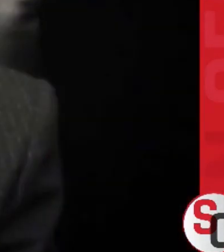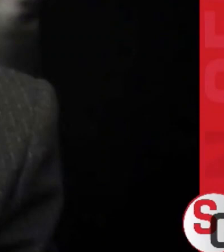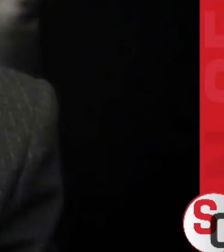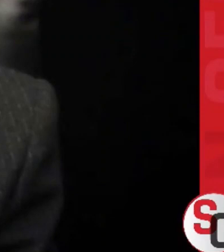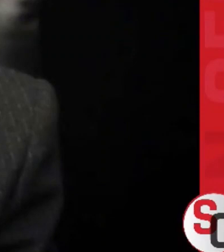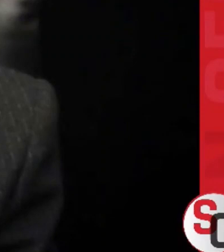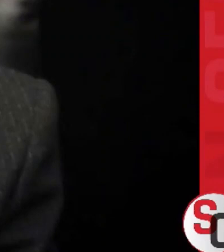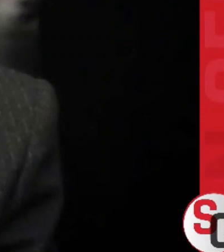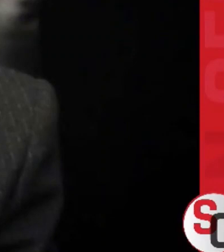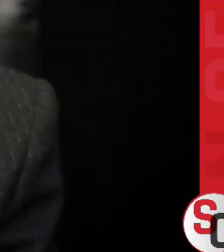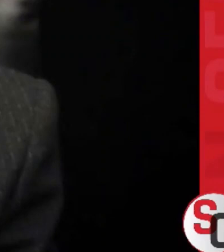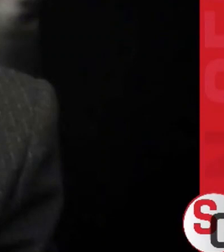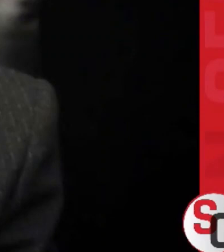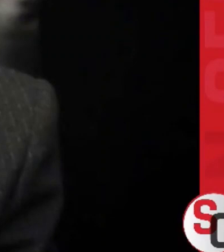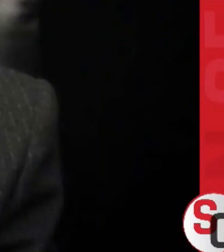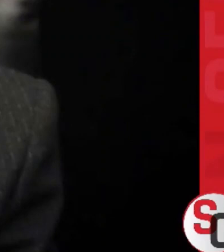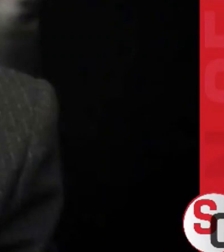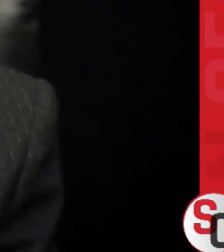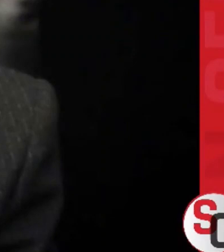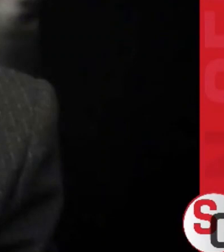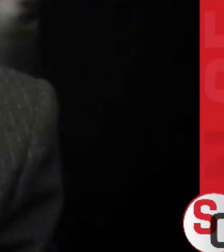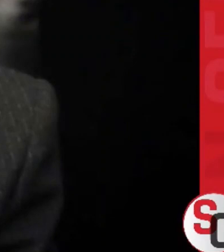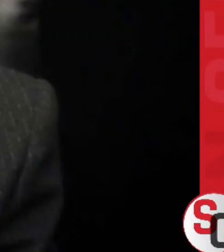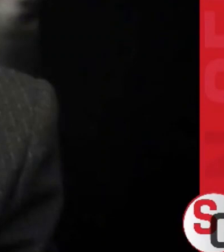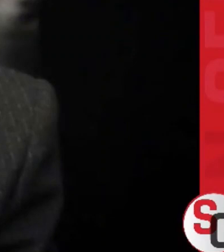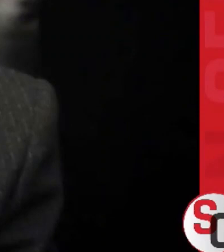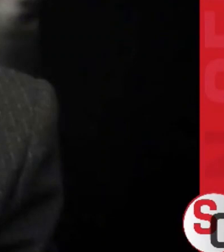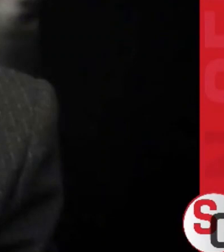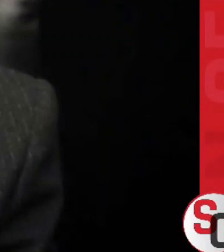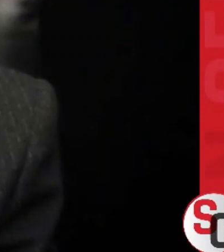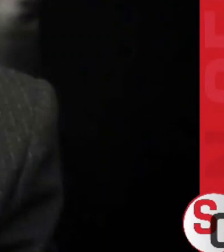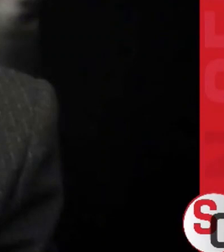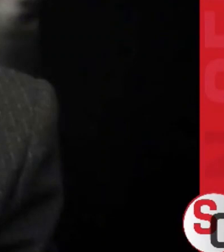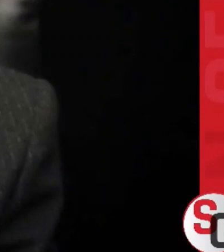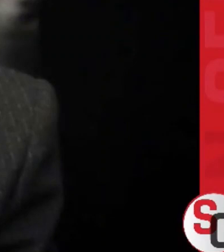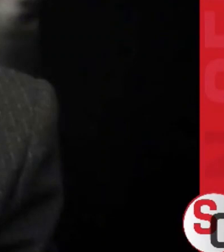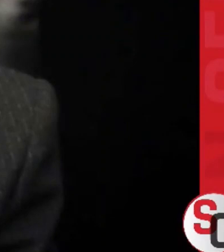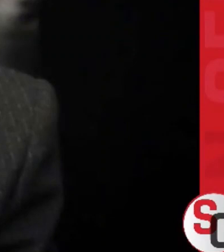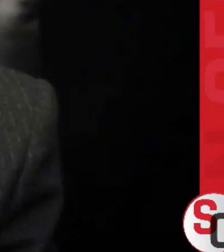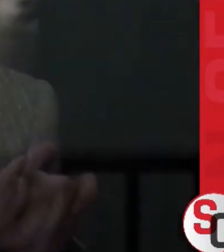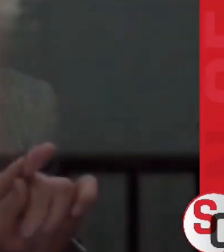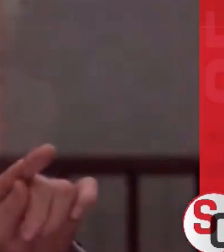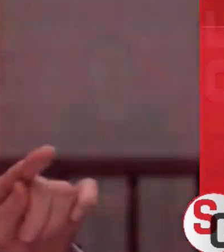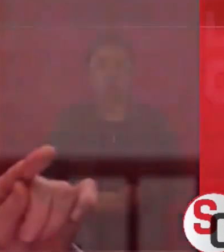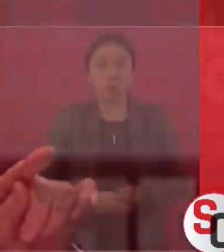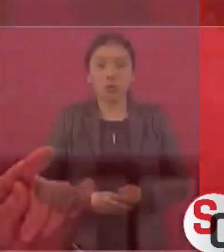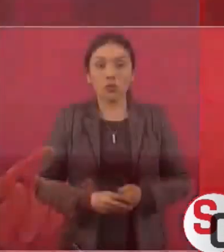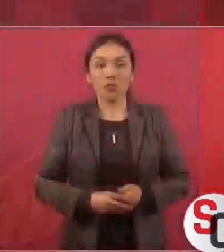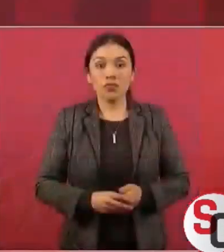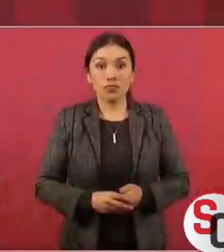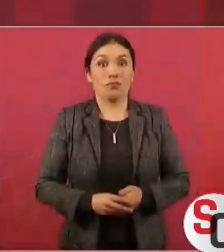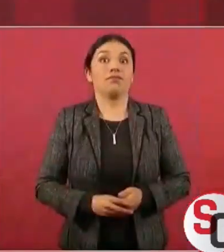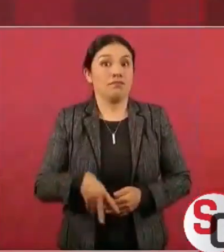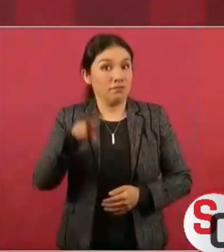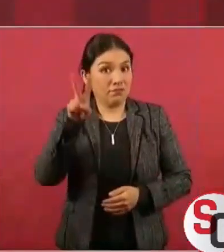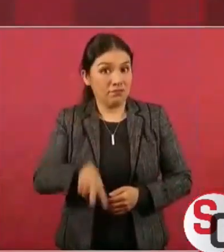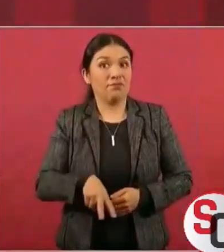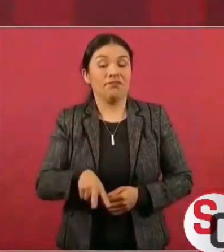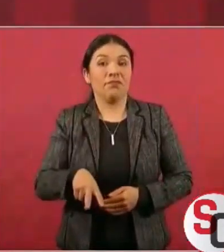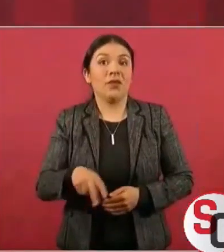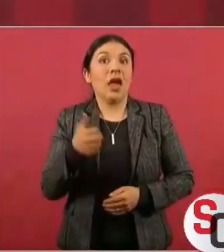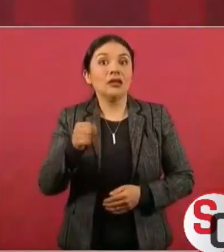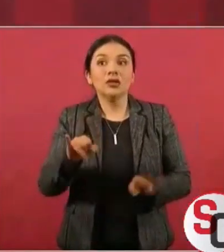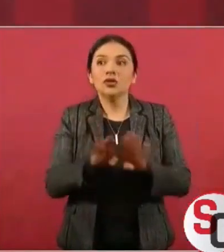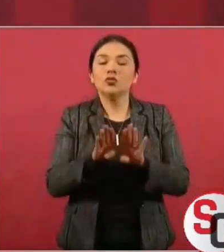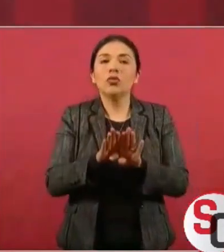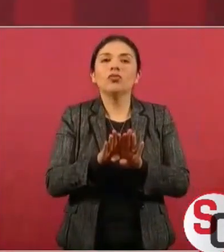el presidente y los Gómez dijeron: la carpeta de investigación sobre Peña Nieto ya la tiene la Fiscalía General de la República, ya la